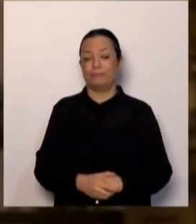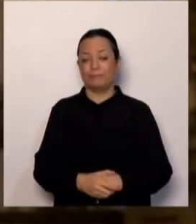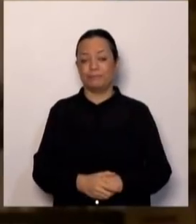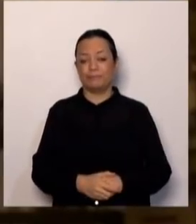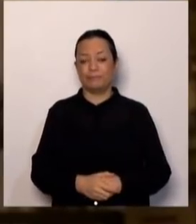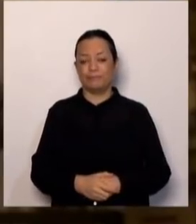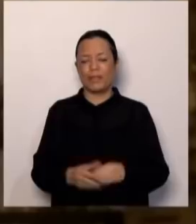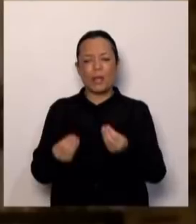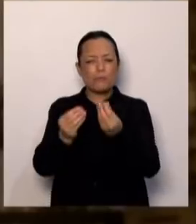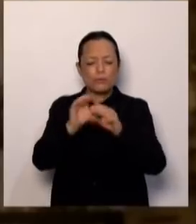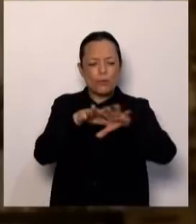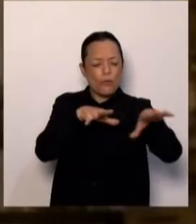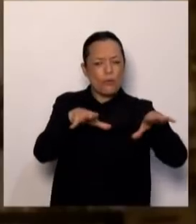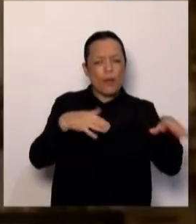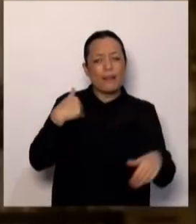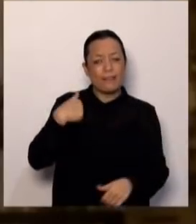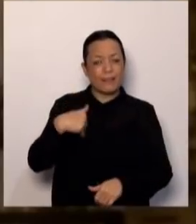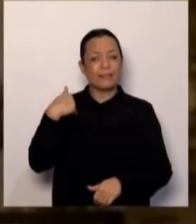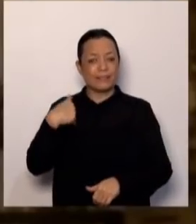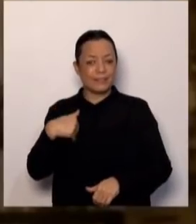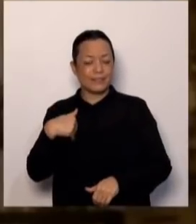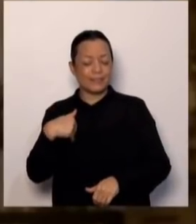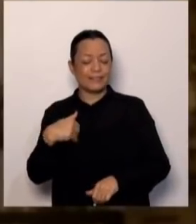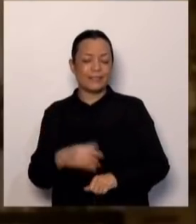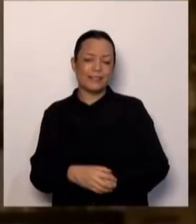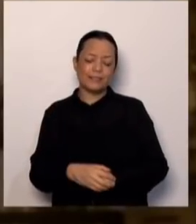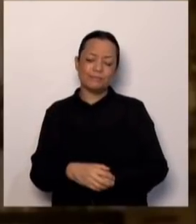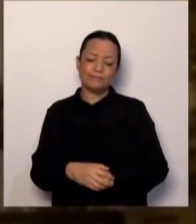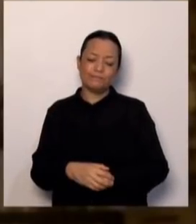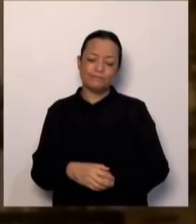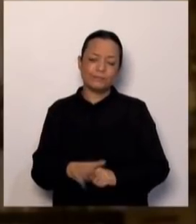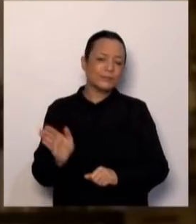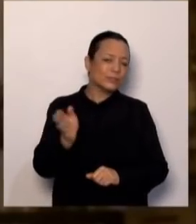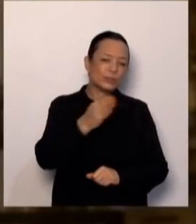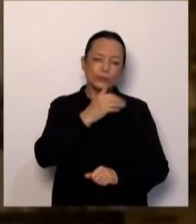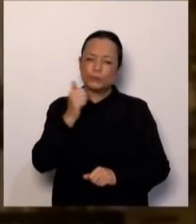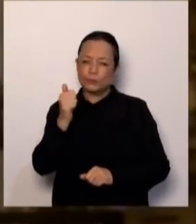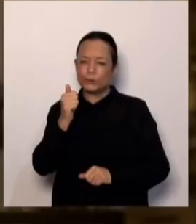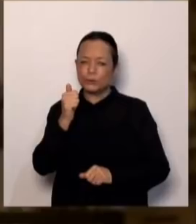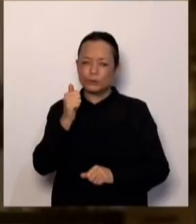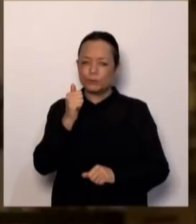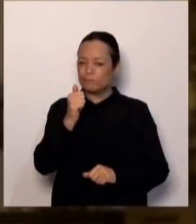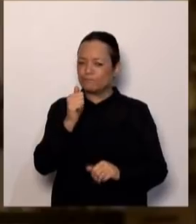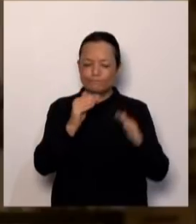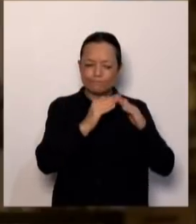En muchos lugares de Argentina estamos en